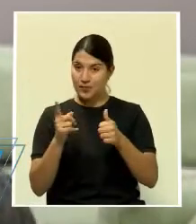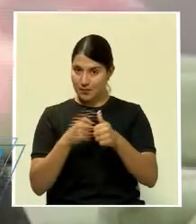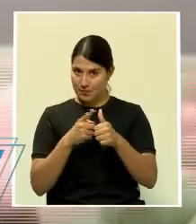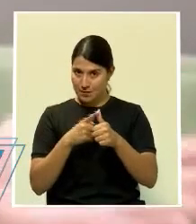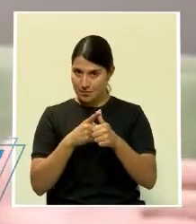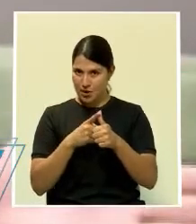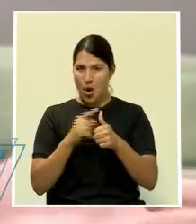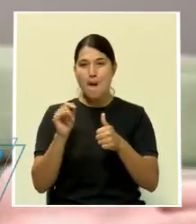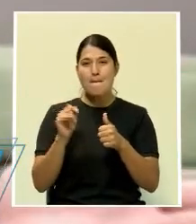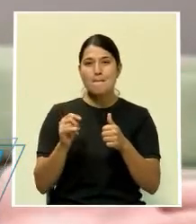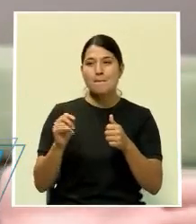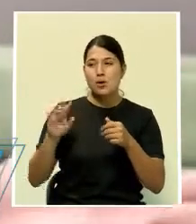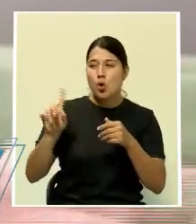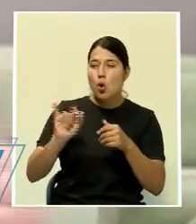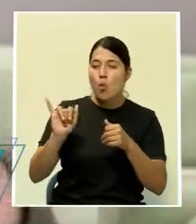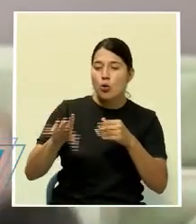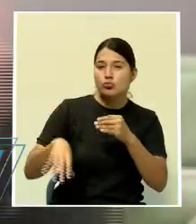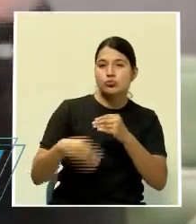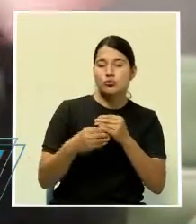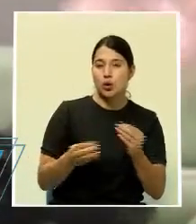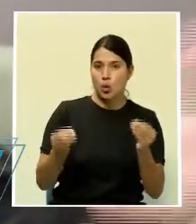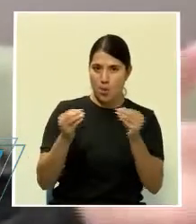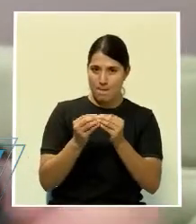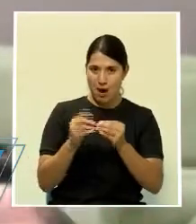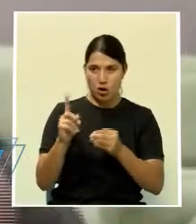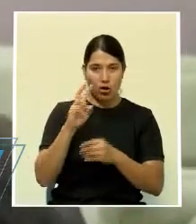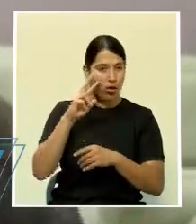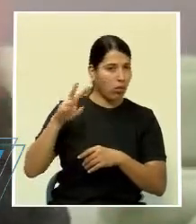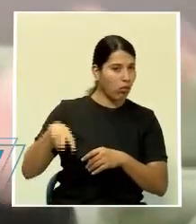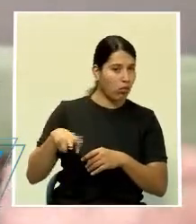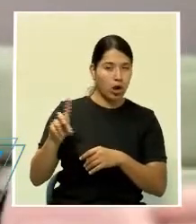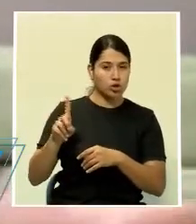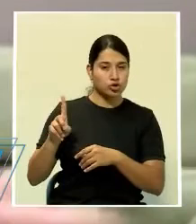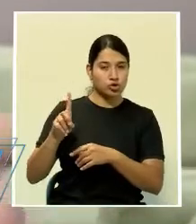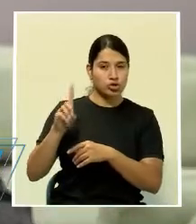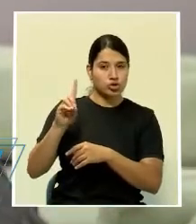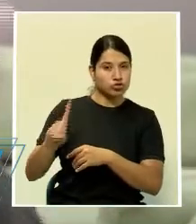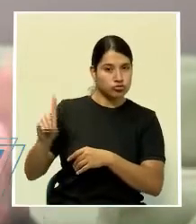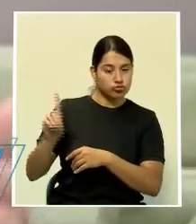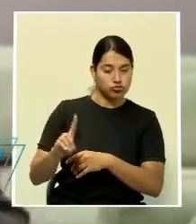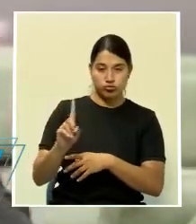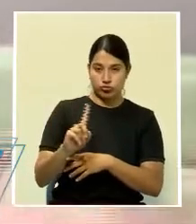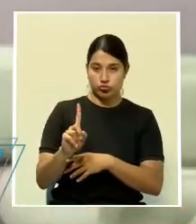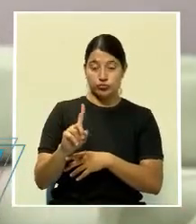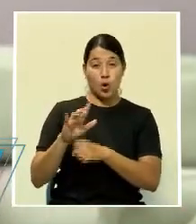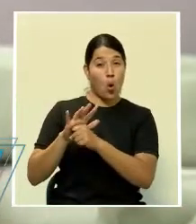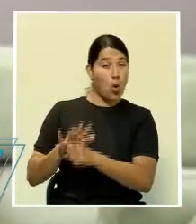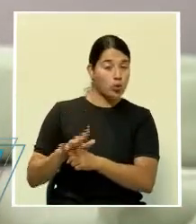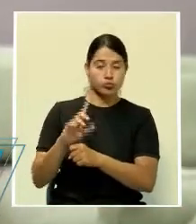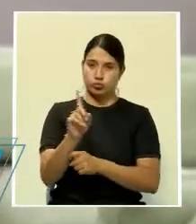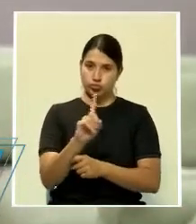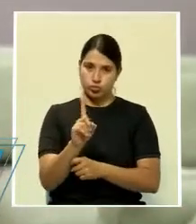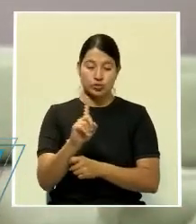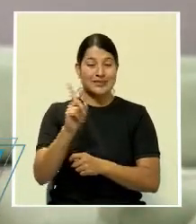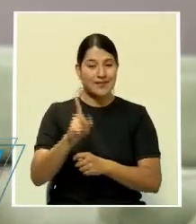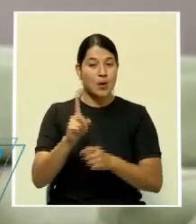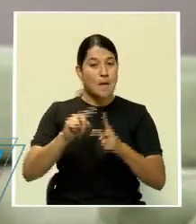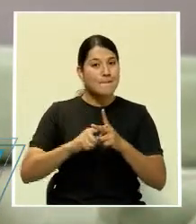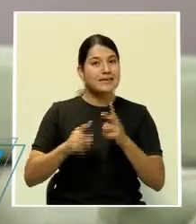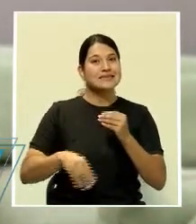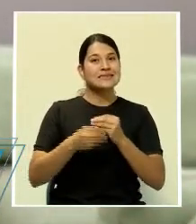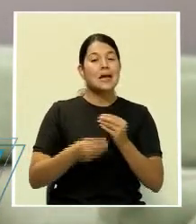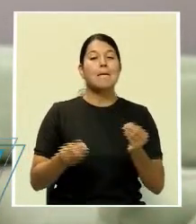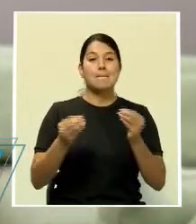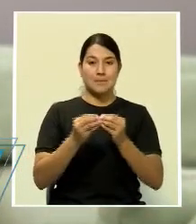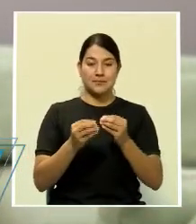que decir que las poblaciones, igual que afrodescendientes o de cualquier identificación, son